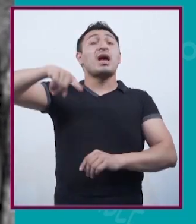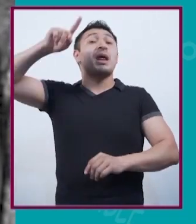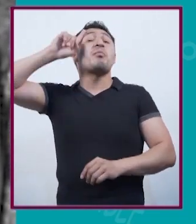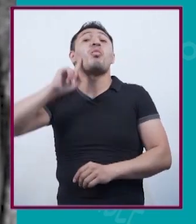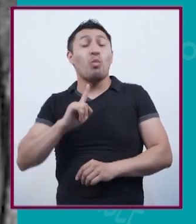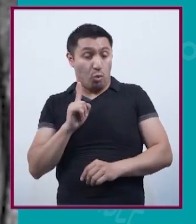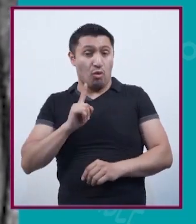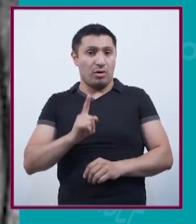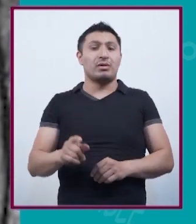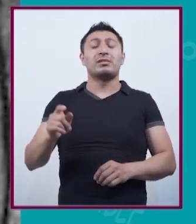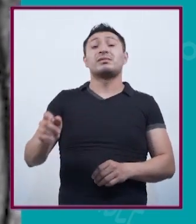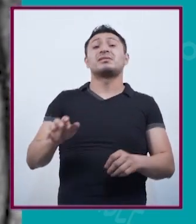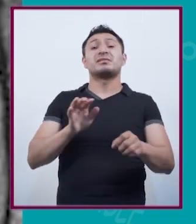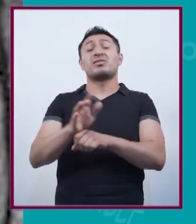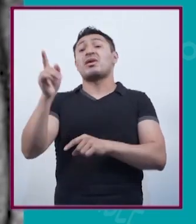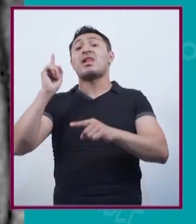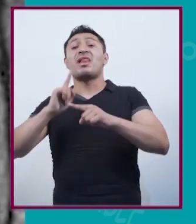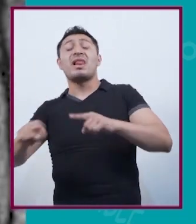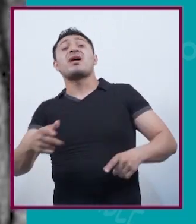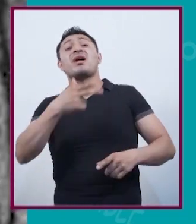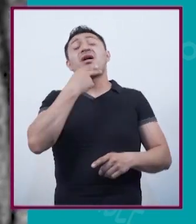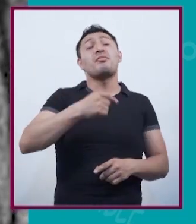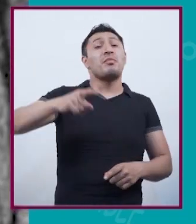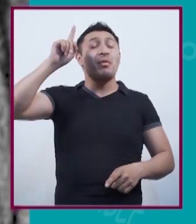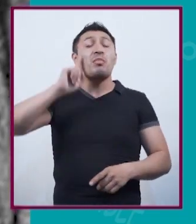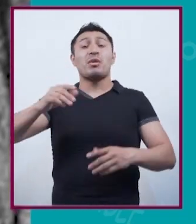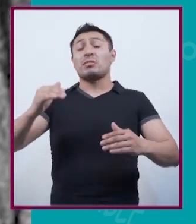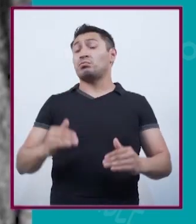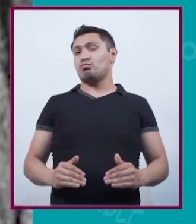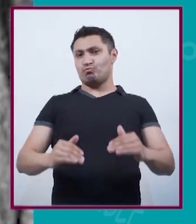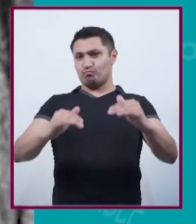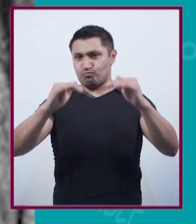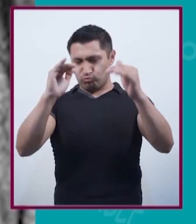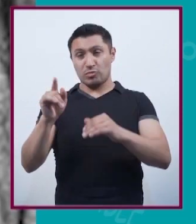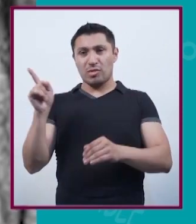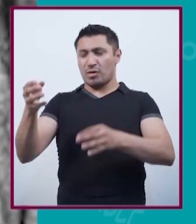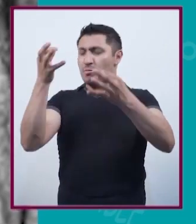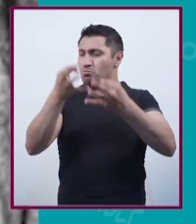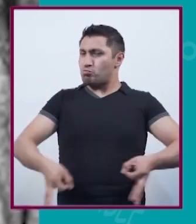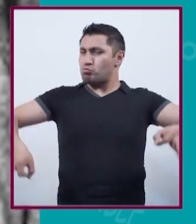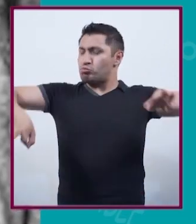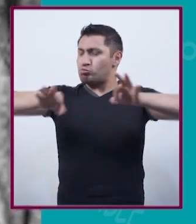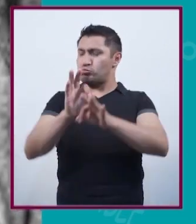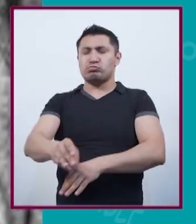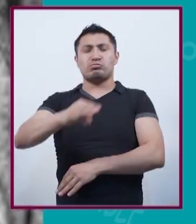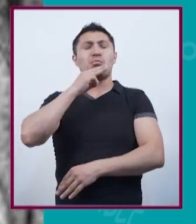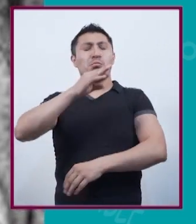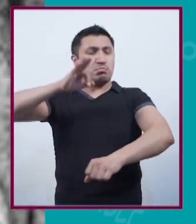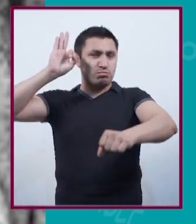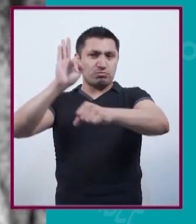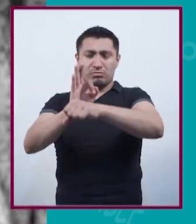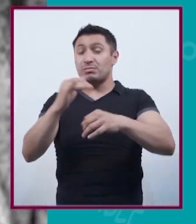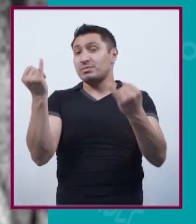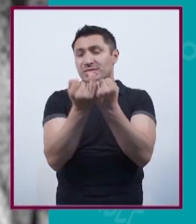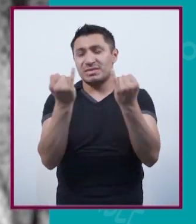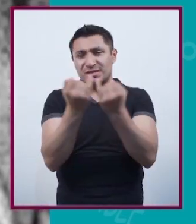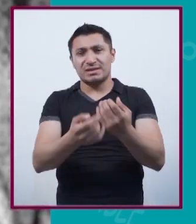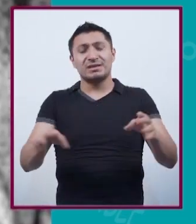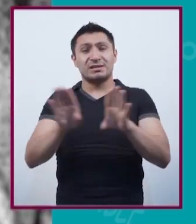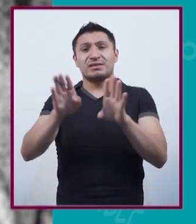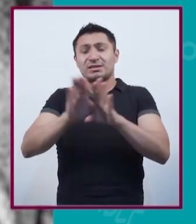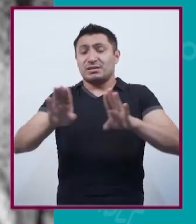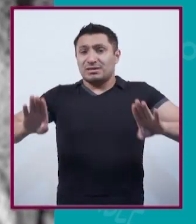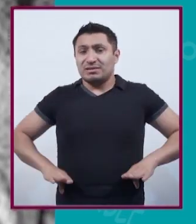a su modo, también luchó por las causas de las mujeres, recalcando las diferencias entre géneros, otorgándole una